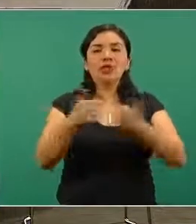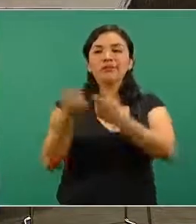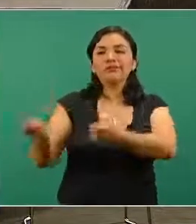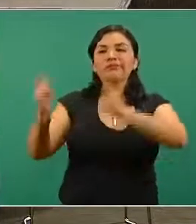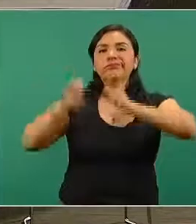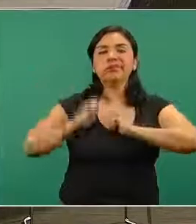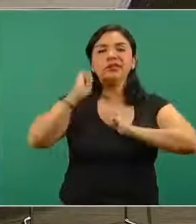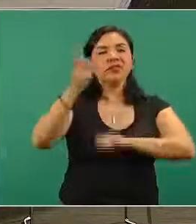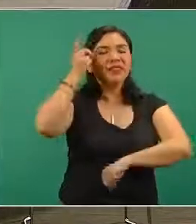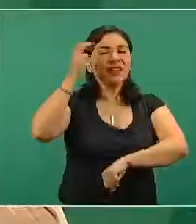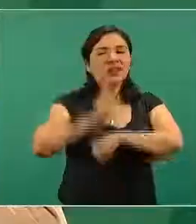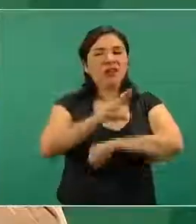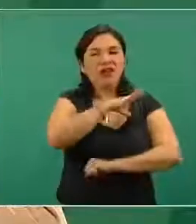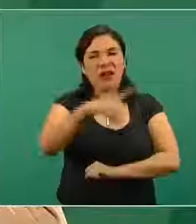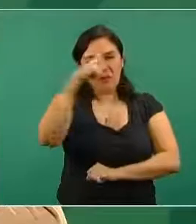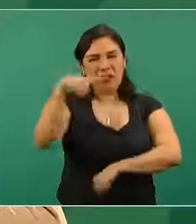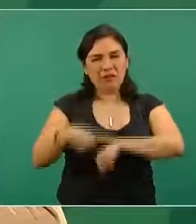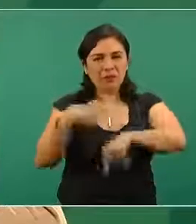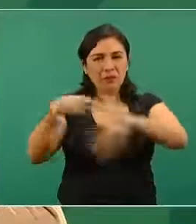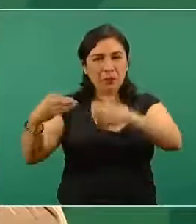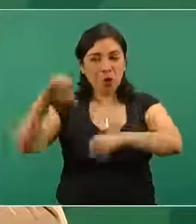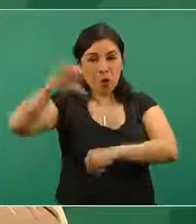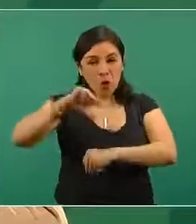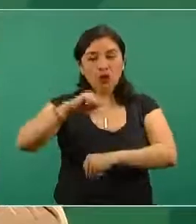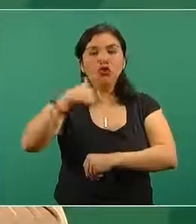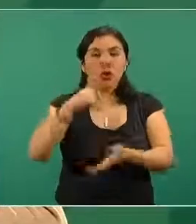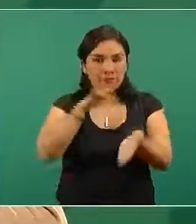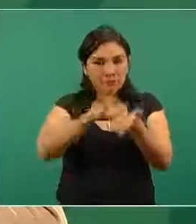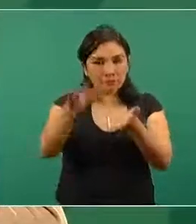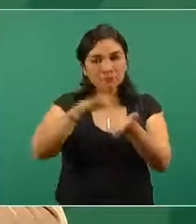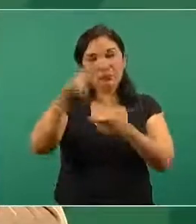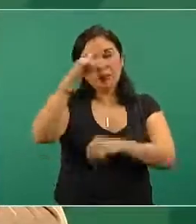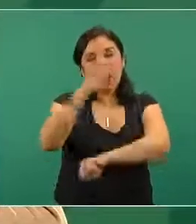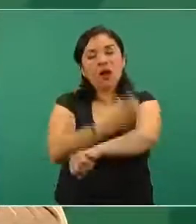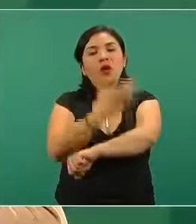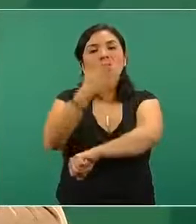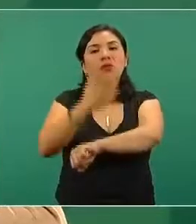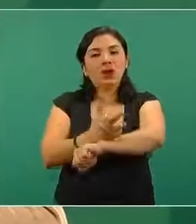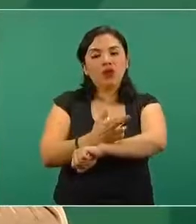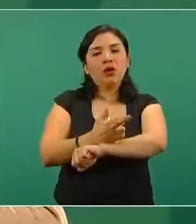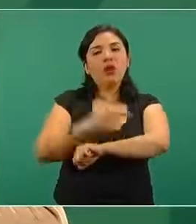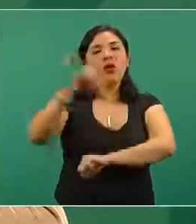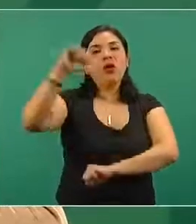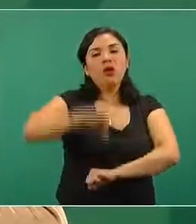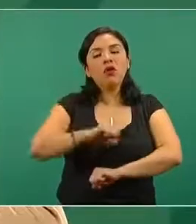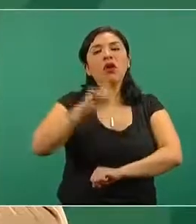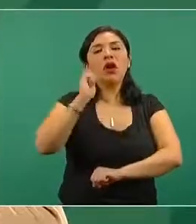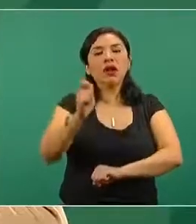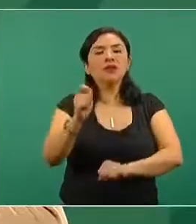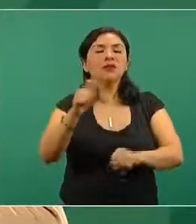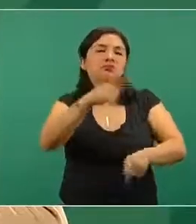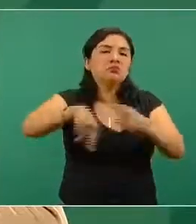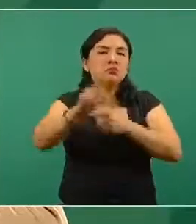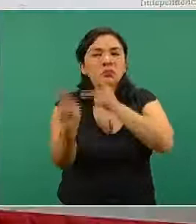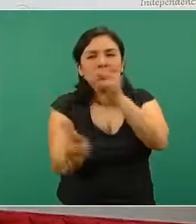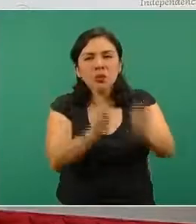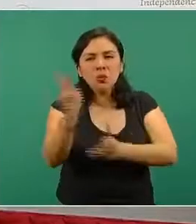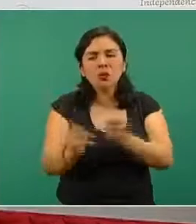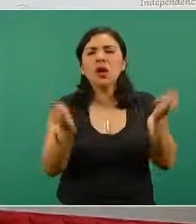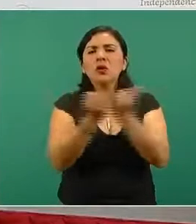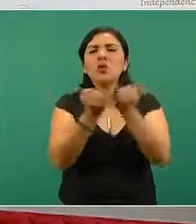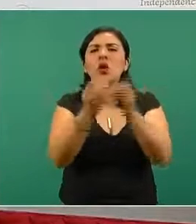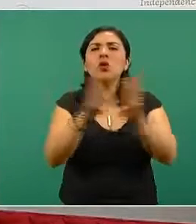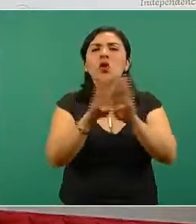Dirección General de Epidemiología, estaremos apoyando en la coordinación de la gestión de las preguntas, al igual